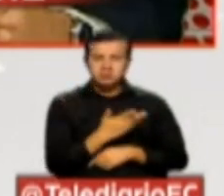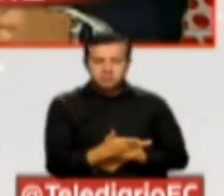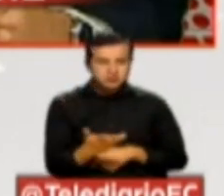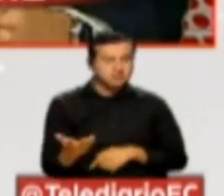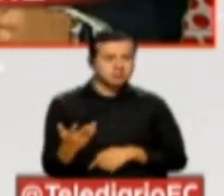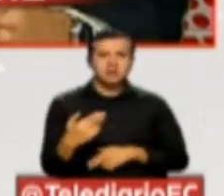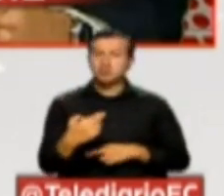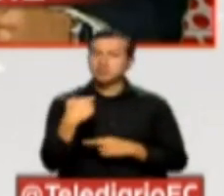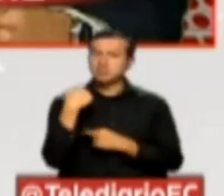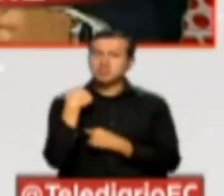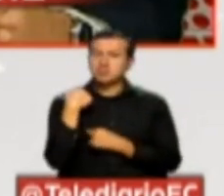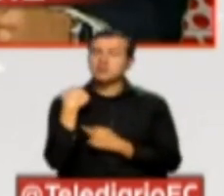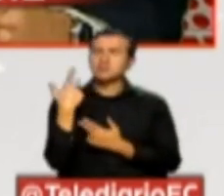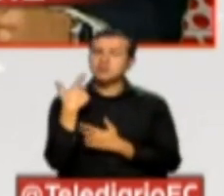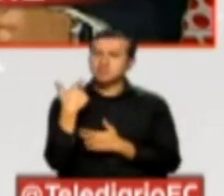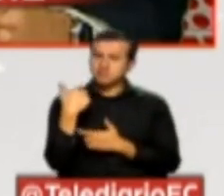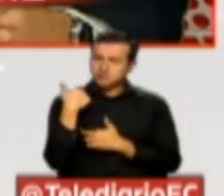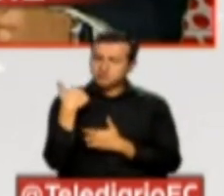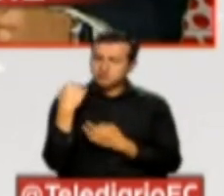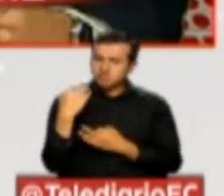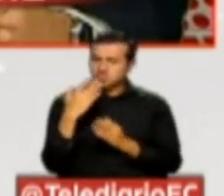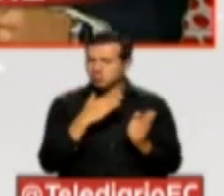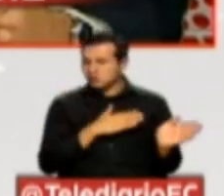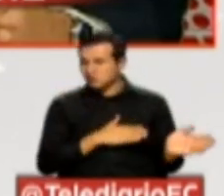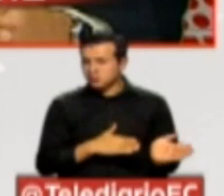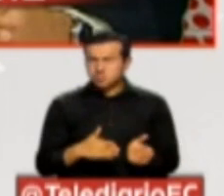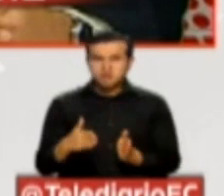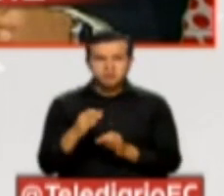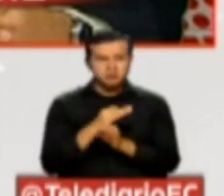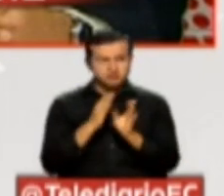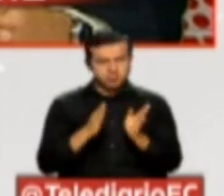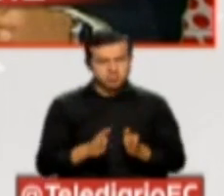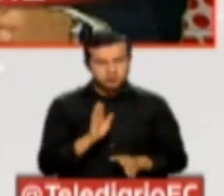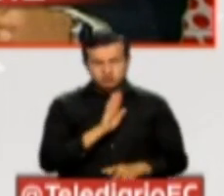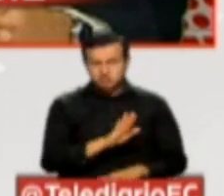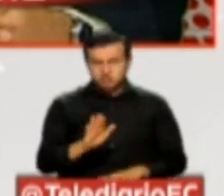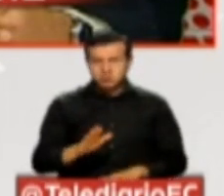la responsabilidad y el rol cumplido por estos funcionarios?